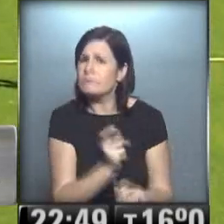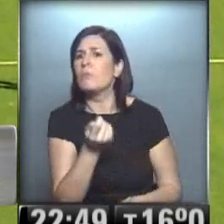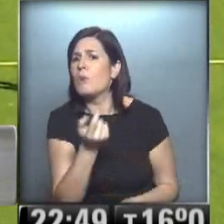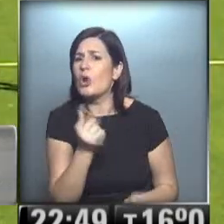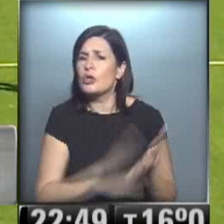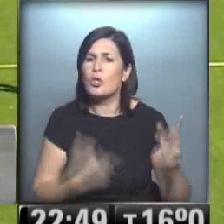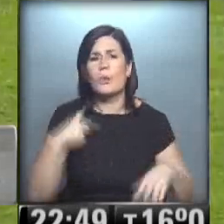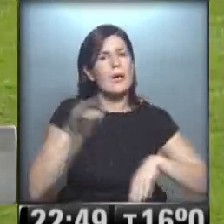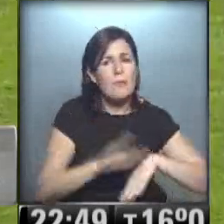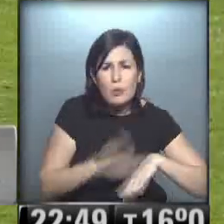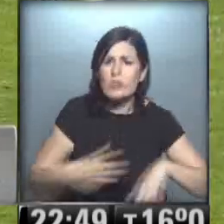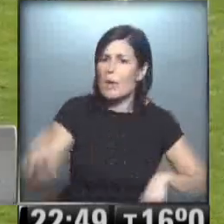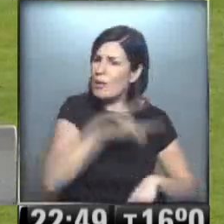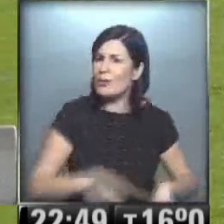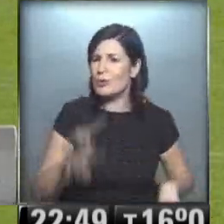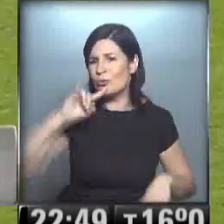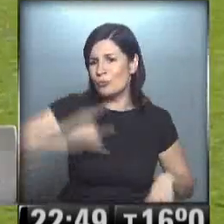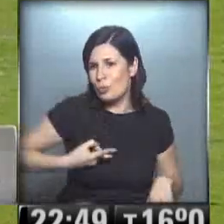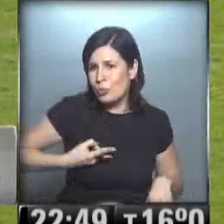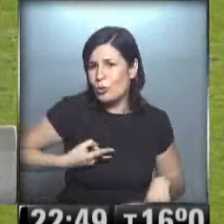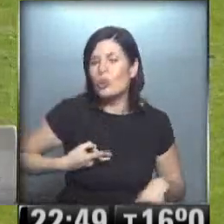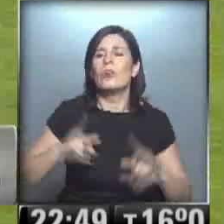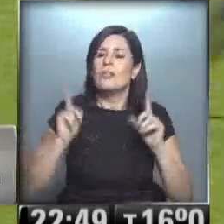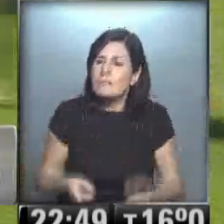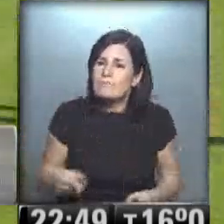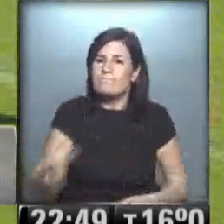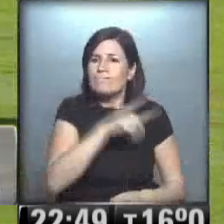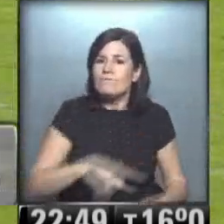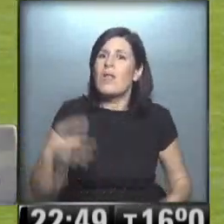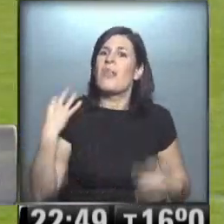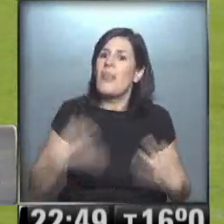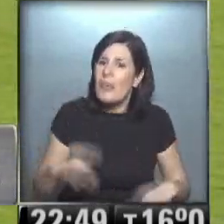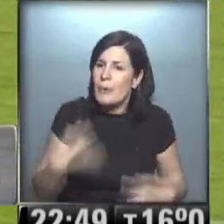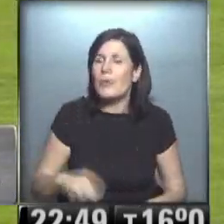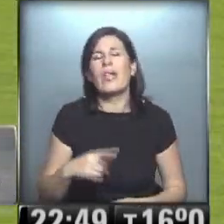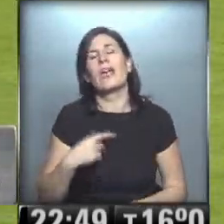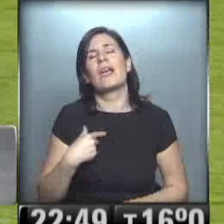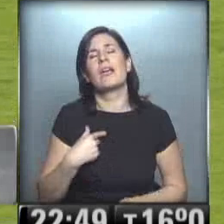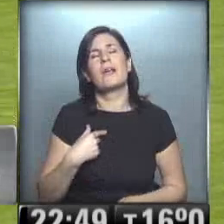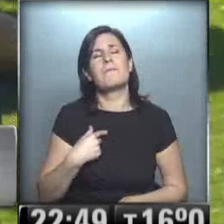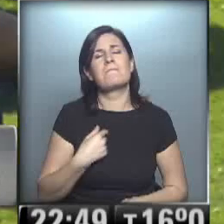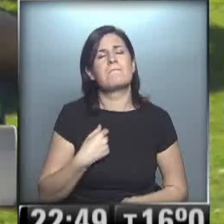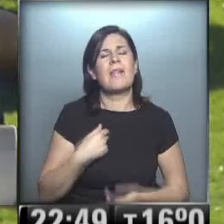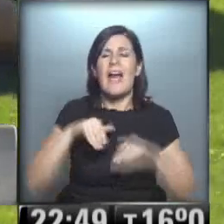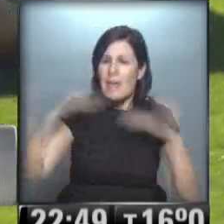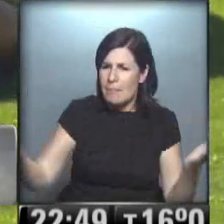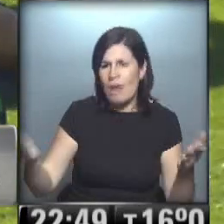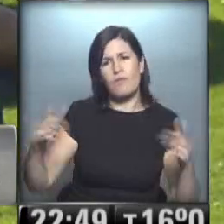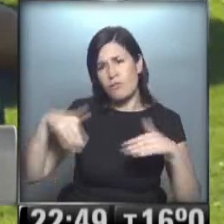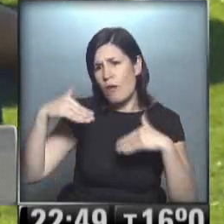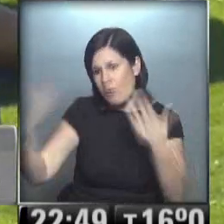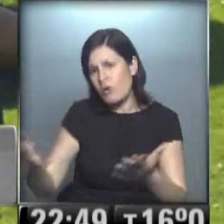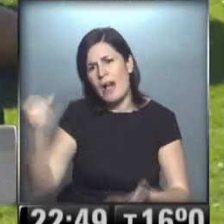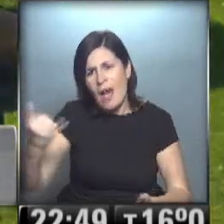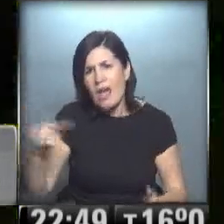la responsabilidad que nos toca, de tratar de mantenernos al margen de toda la locura que se va a empezar a